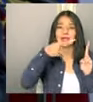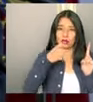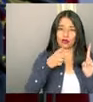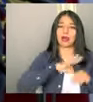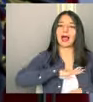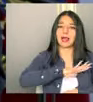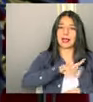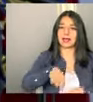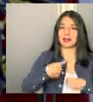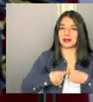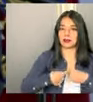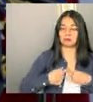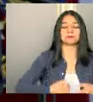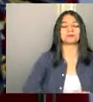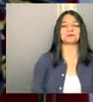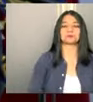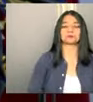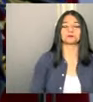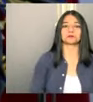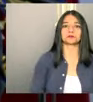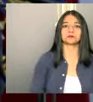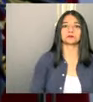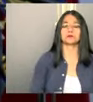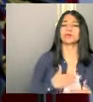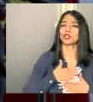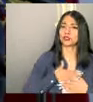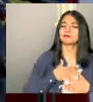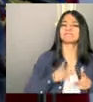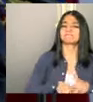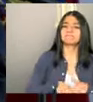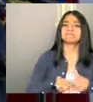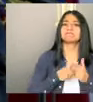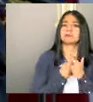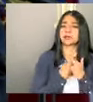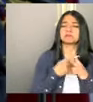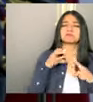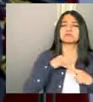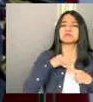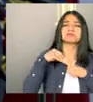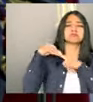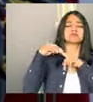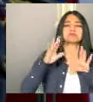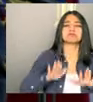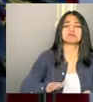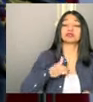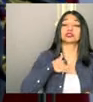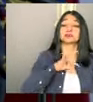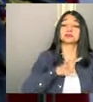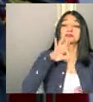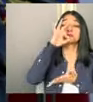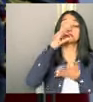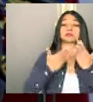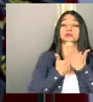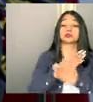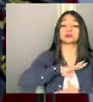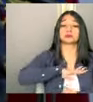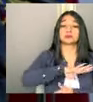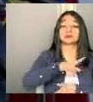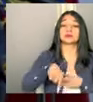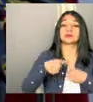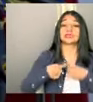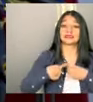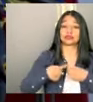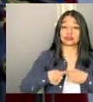ciudad. Yo tengo que empezar con lo prioritario para mí al haber sido elegido alcalde de los capitalinos y